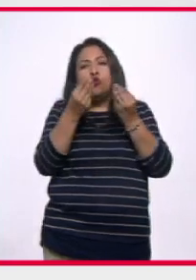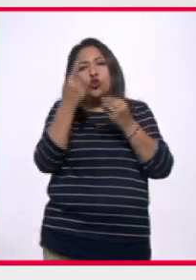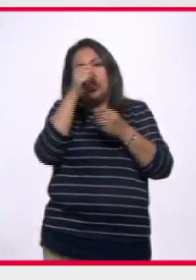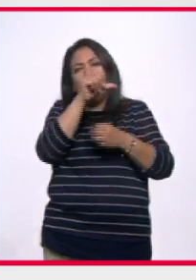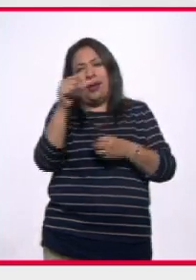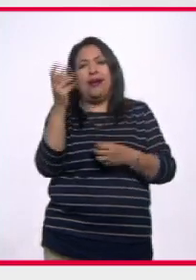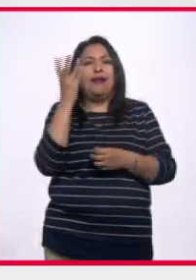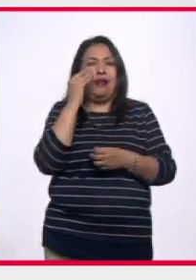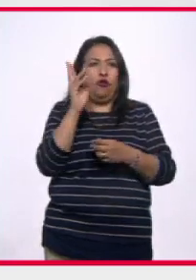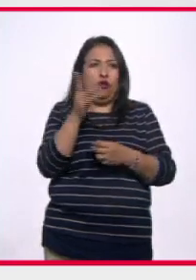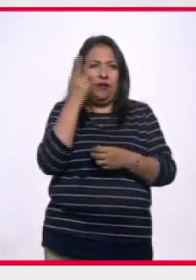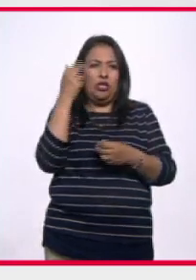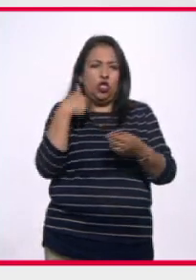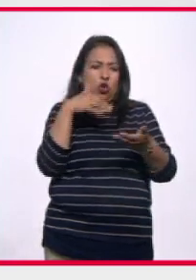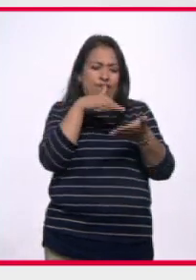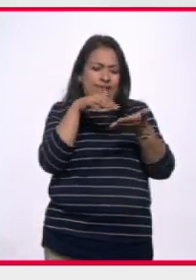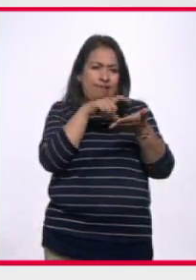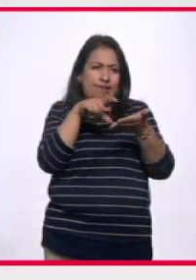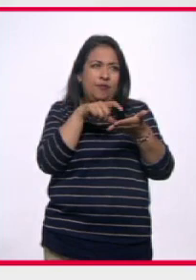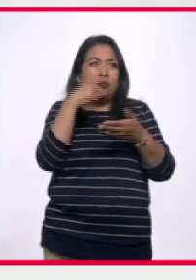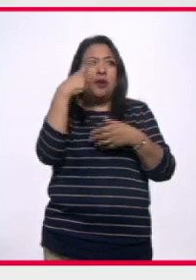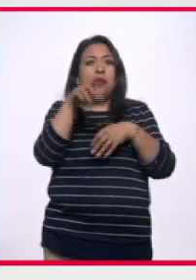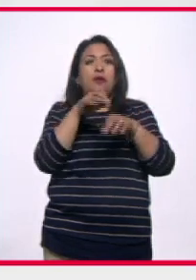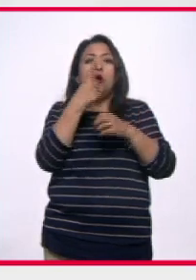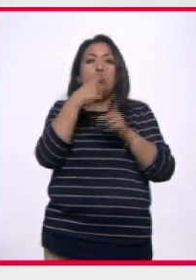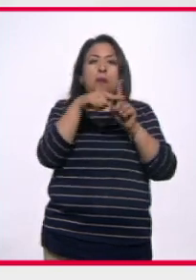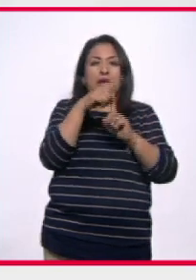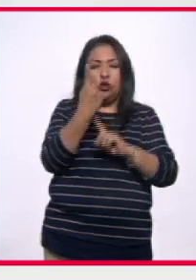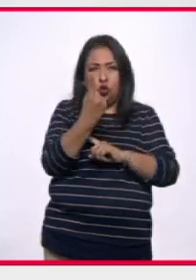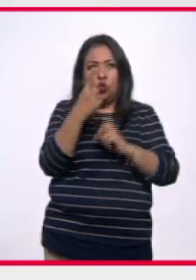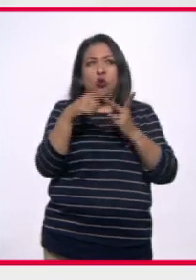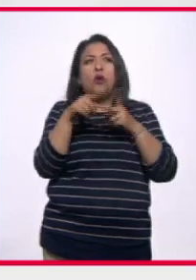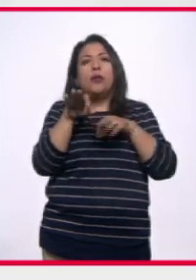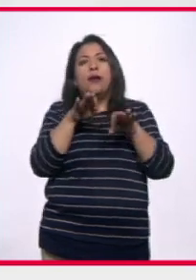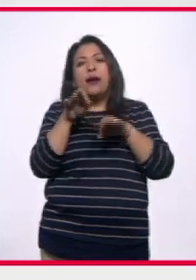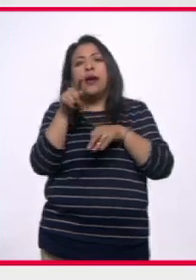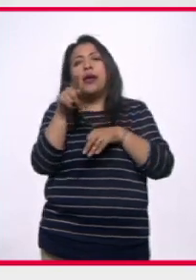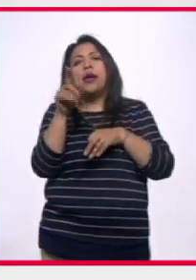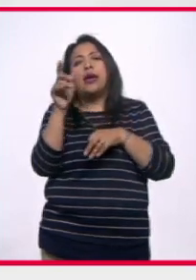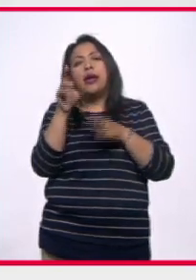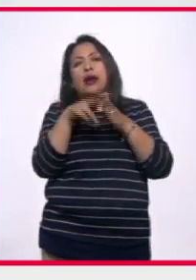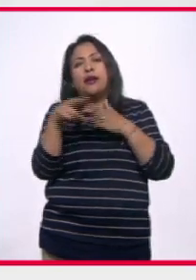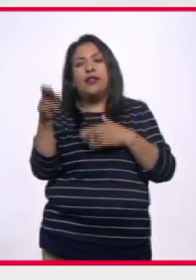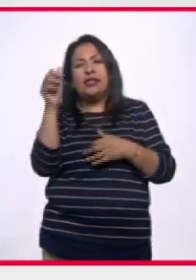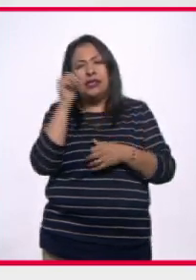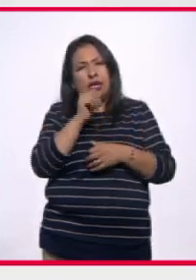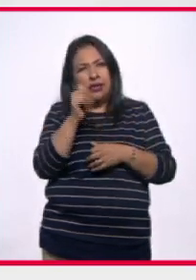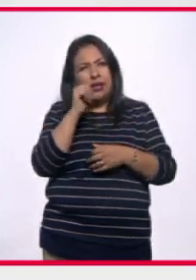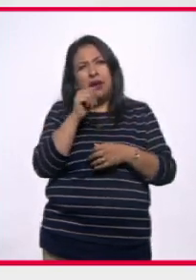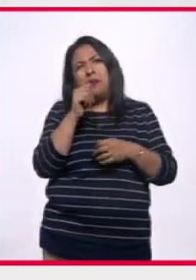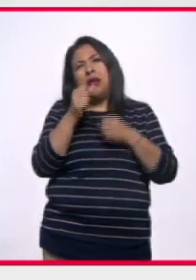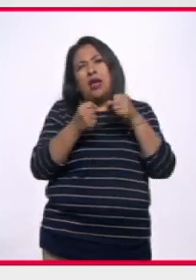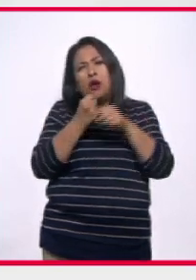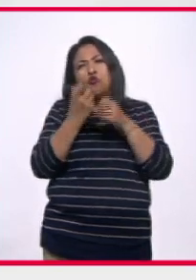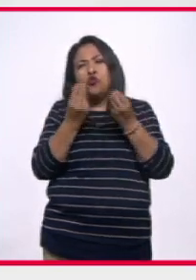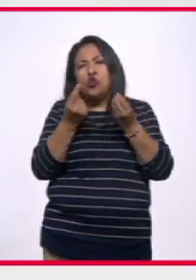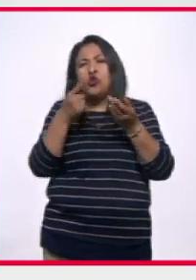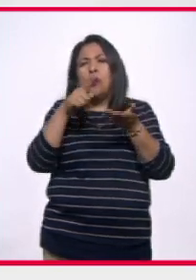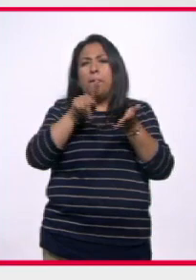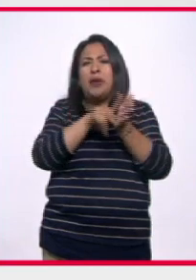universidad leía yo me inspector trabajé para uno más uno trabaje para la revista siempre trabaje para muchos años a la